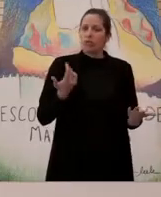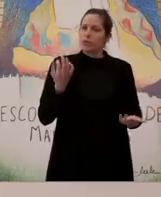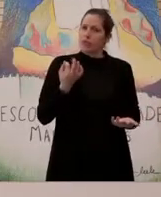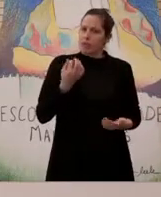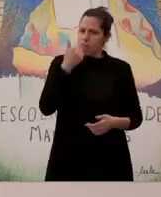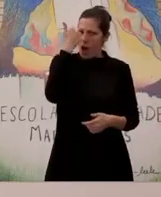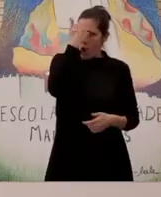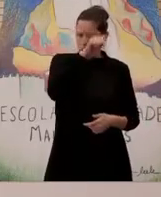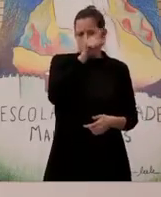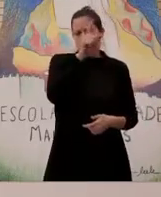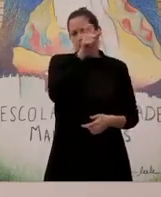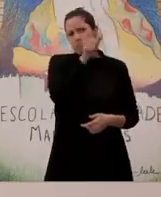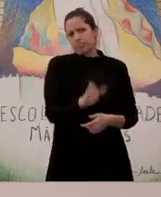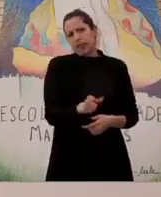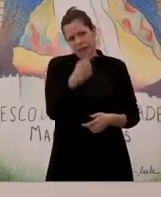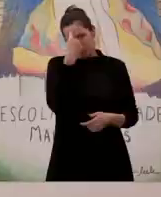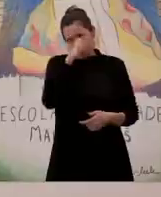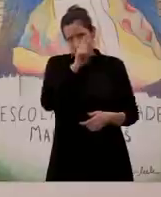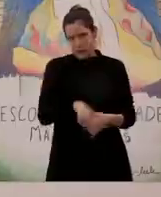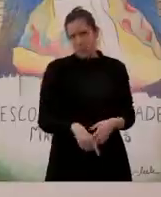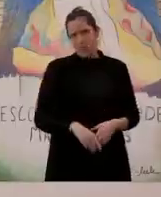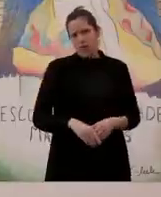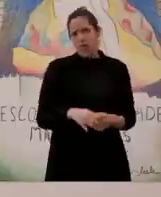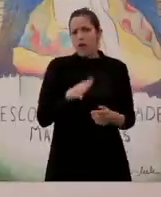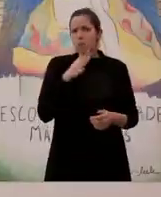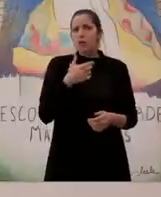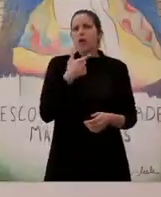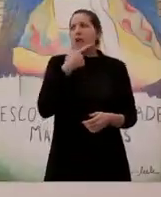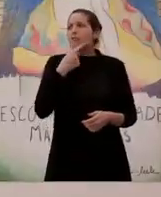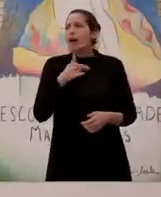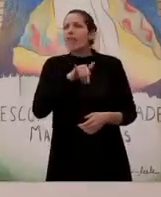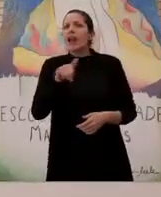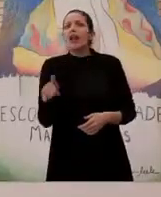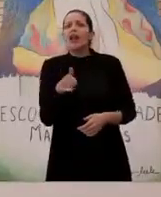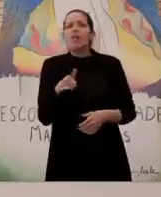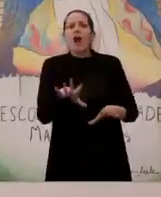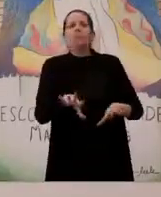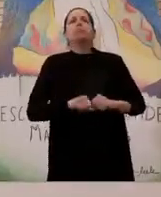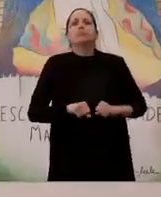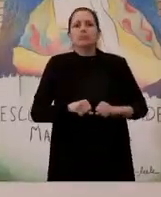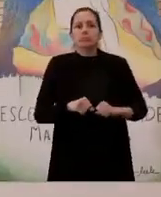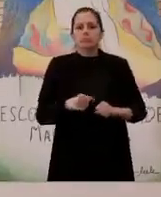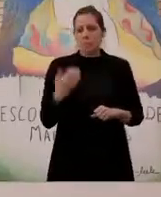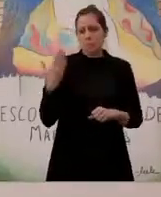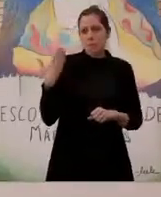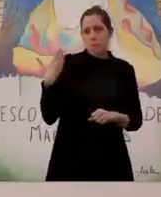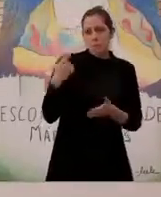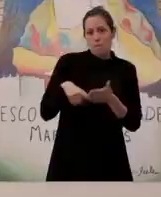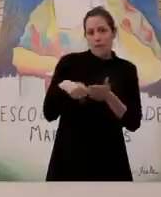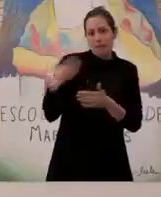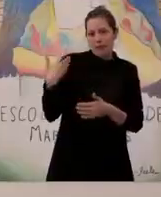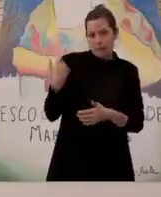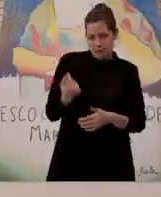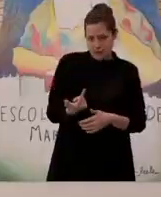porque Mirad qué fácil hay que adalitas apropiadanos al lenguaje o intentaron fallo unos meses y además un señor que tuvimos aquí